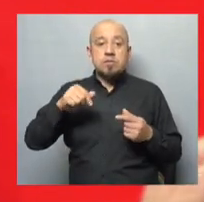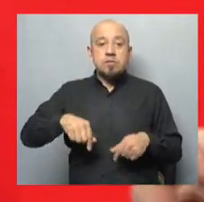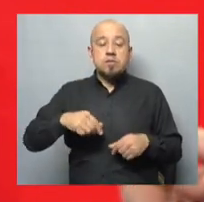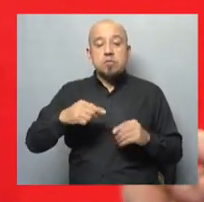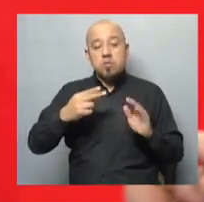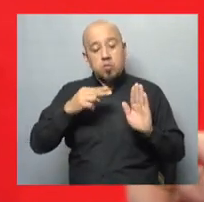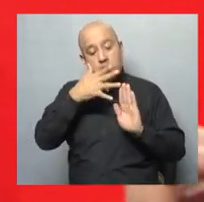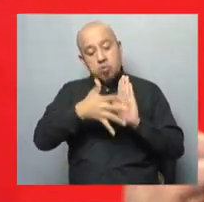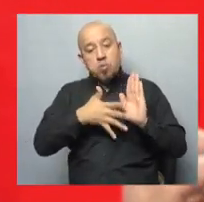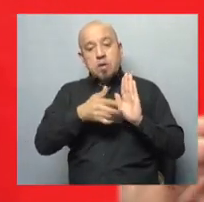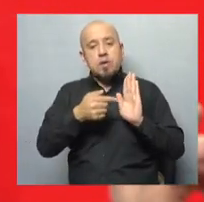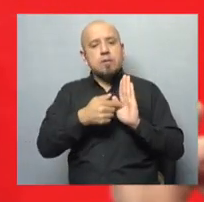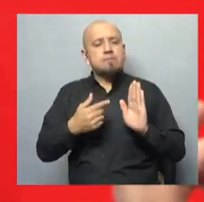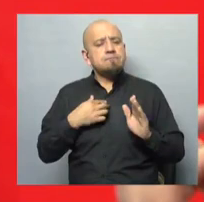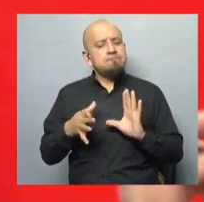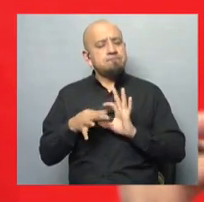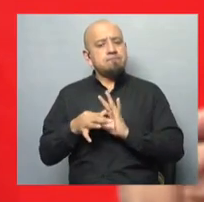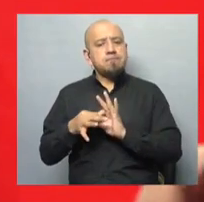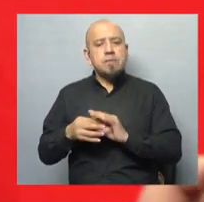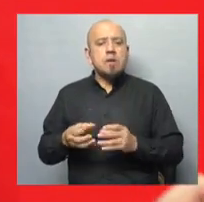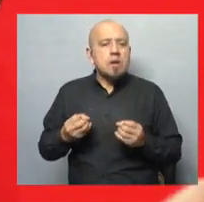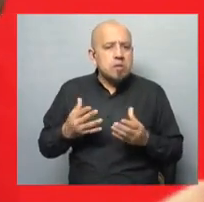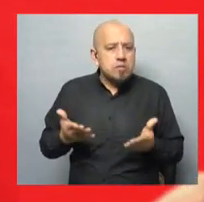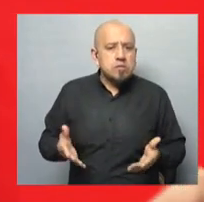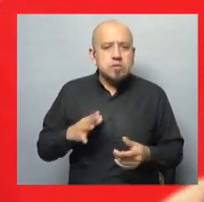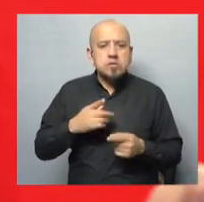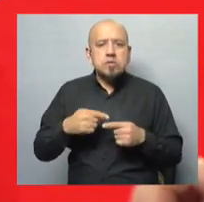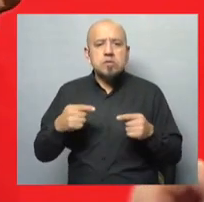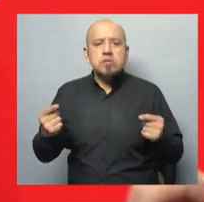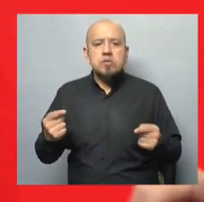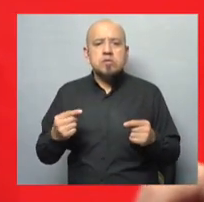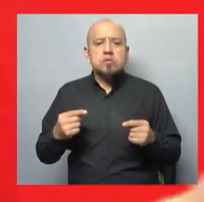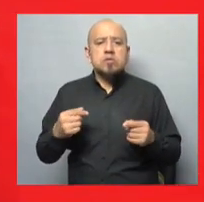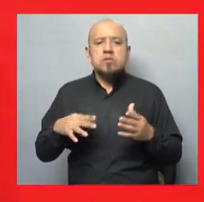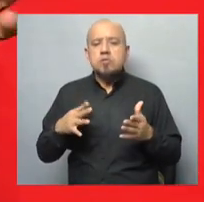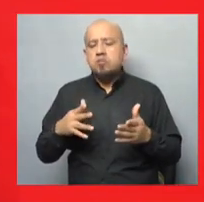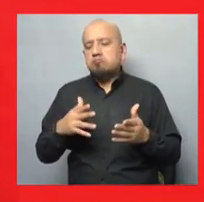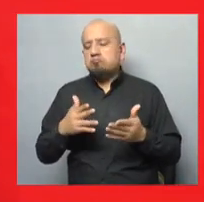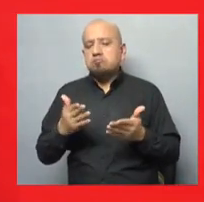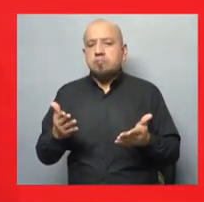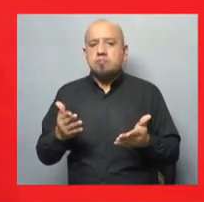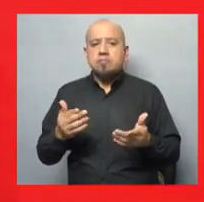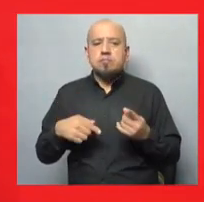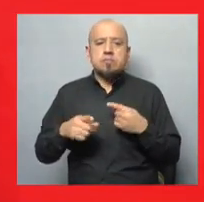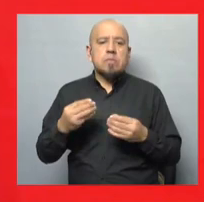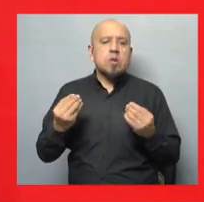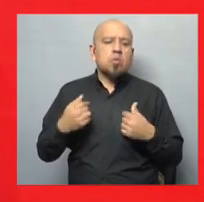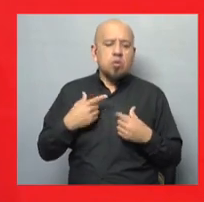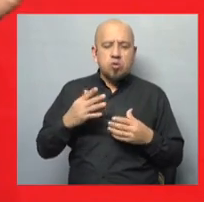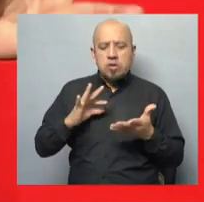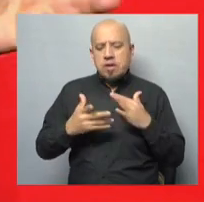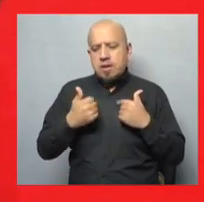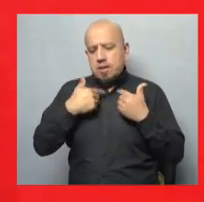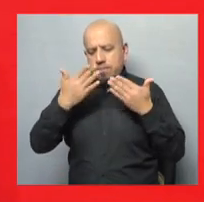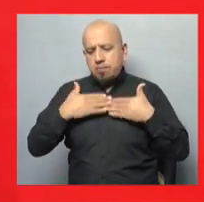acá sucede porque si no sucede con un montón de datos que tienen que ver con cómo nos expresamos de qué